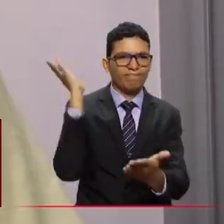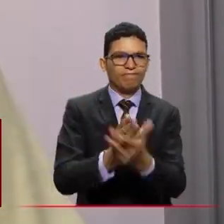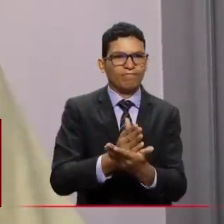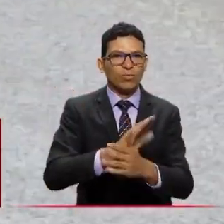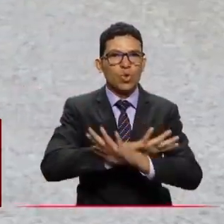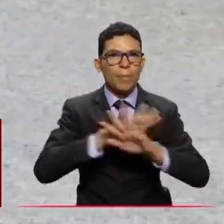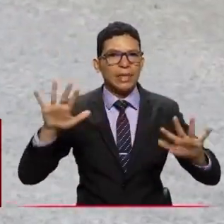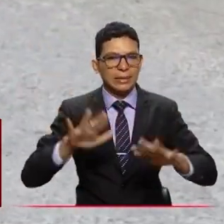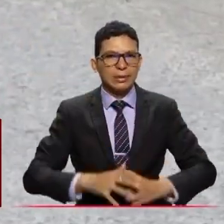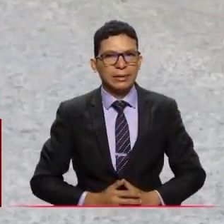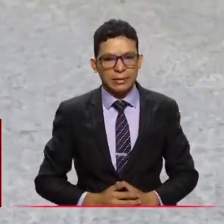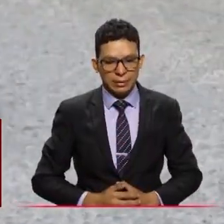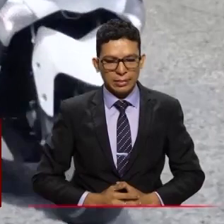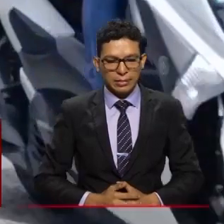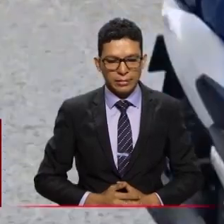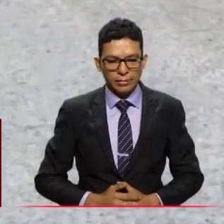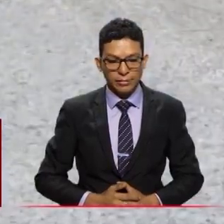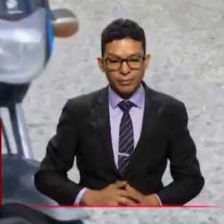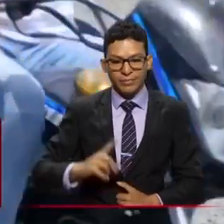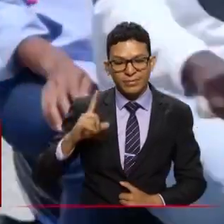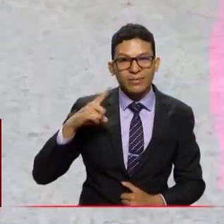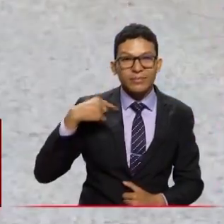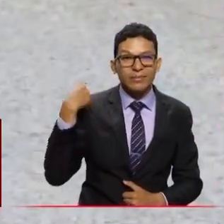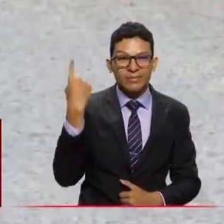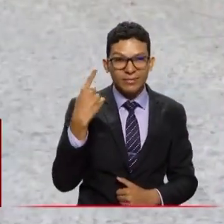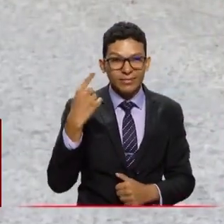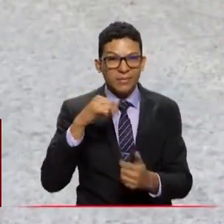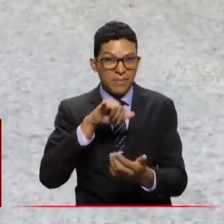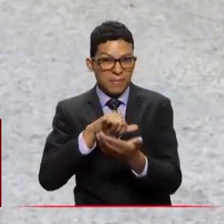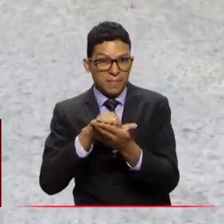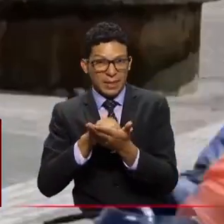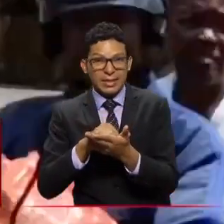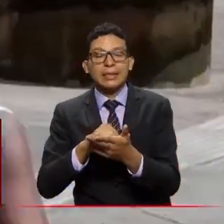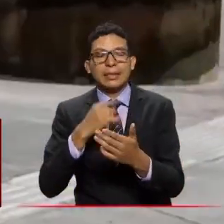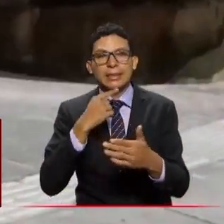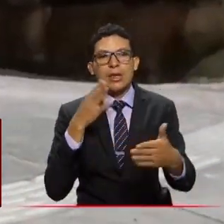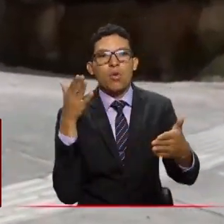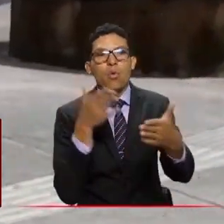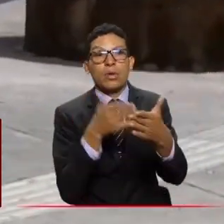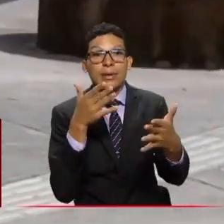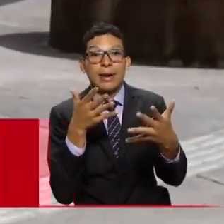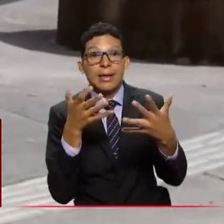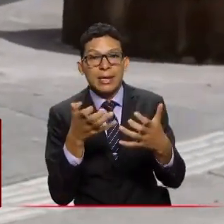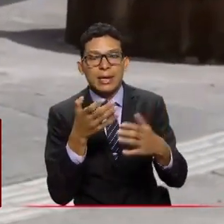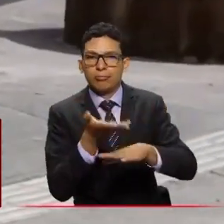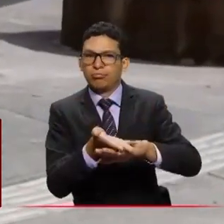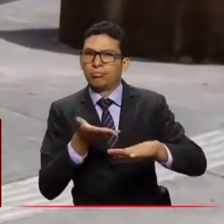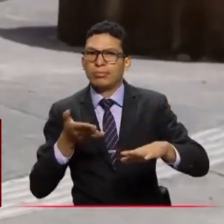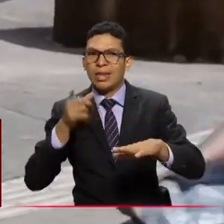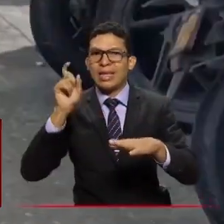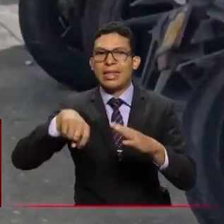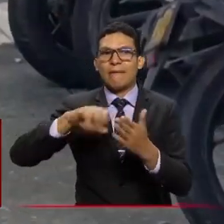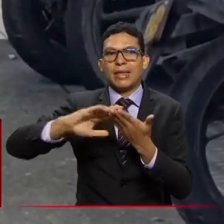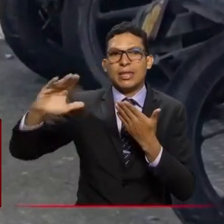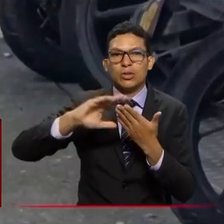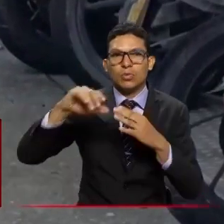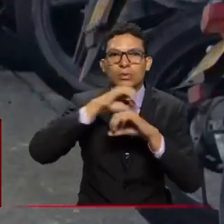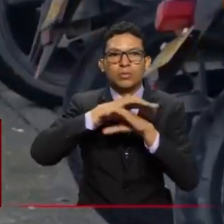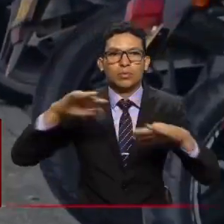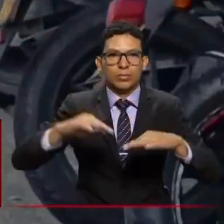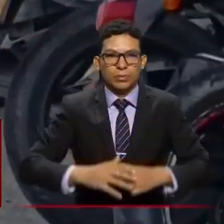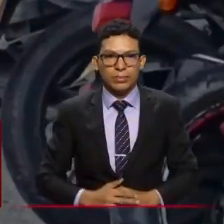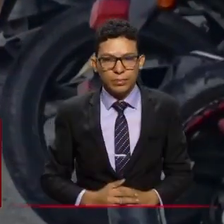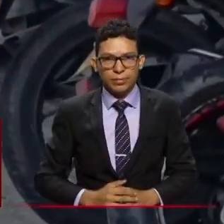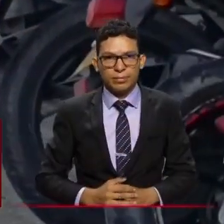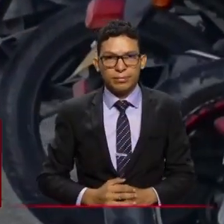tipo de cosas pasen. Reacciones que también van desde acciones jurídicas hasta solicitudes para que el humorista ofrezca disculpas públicas. Y